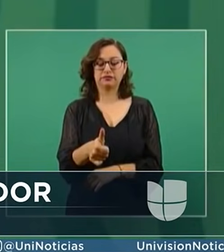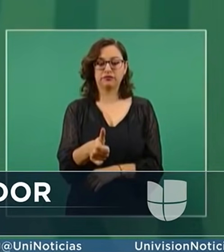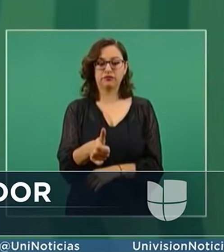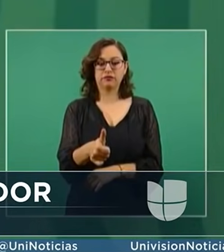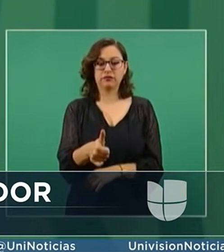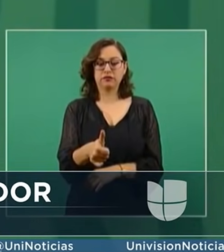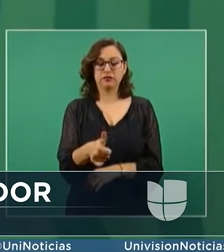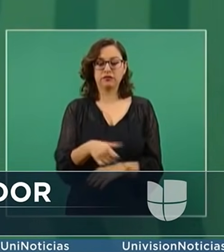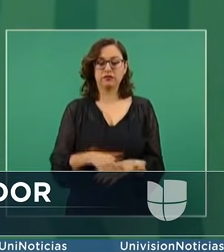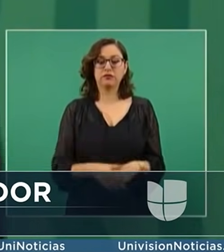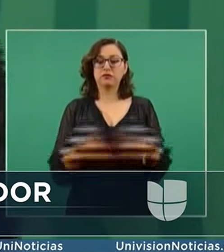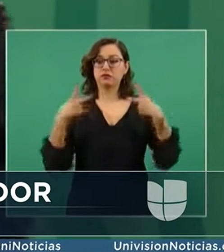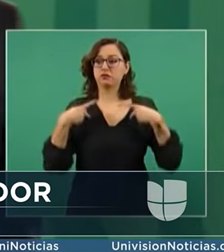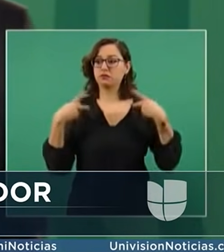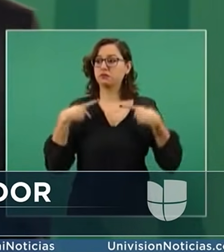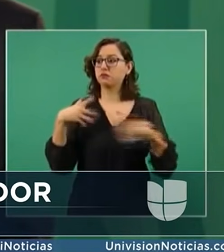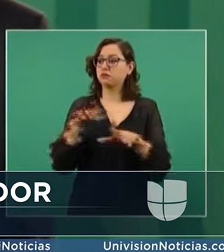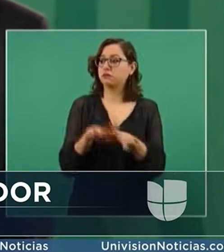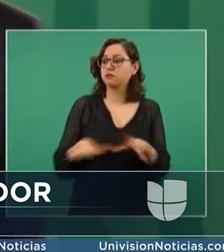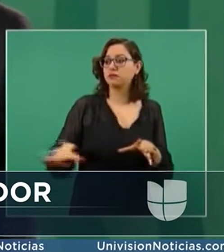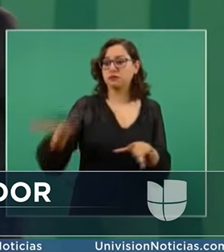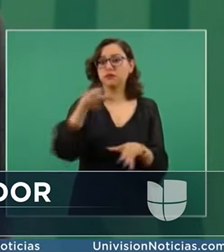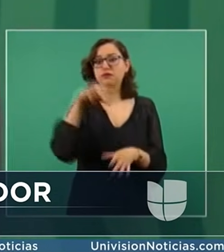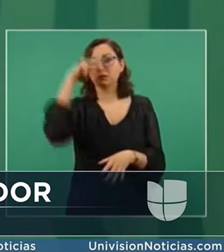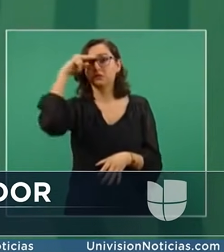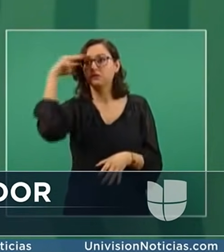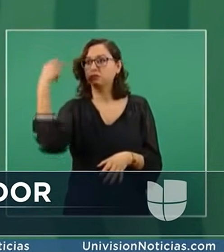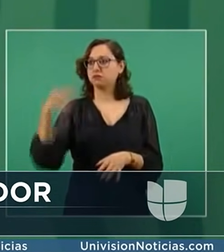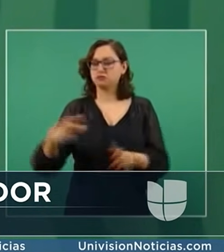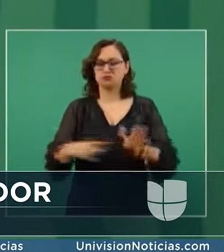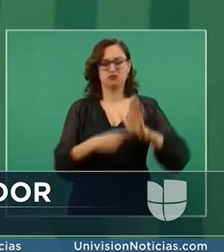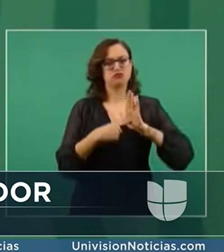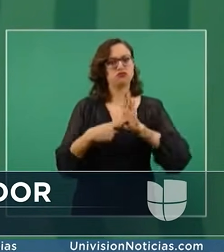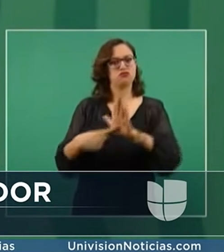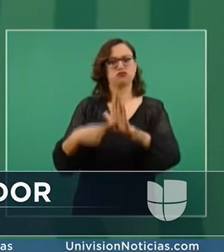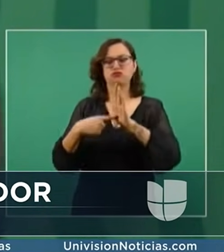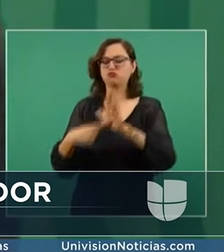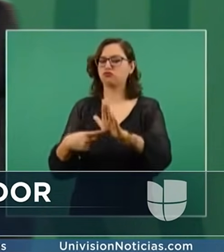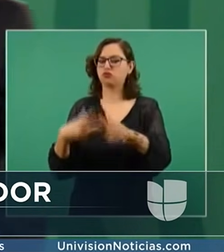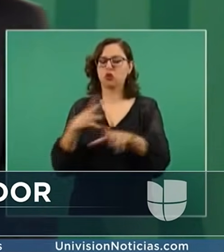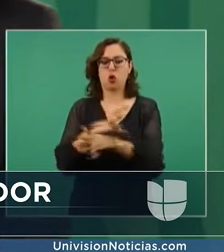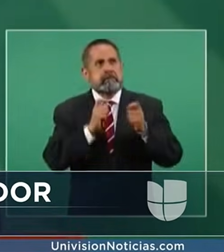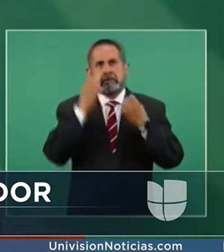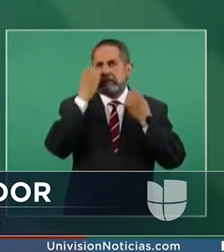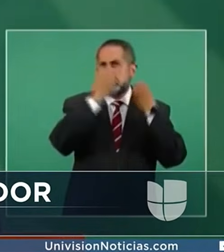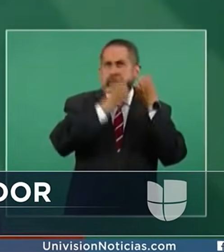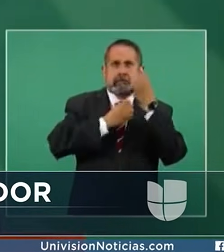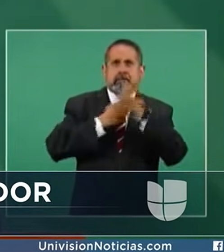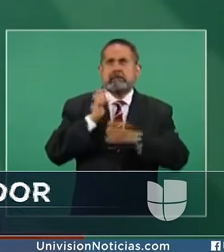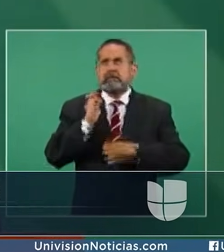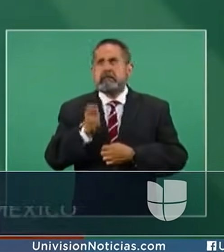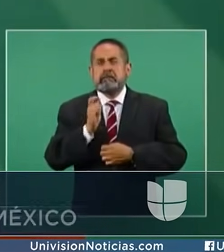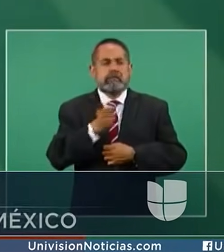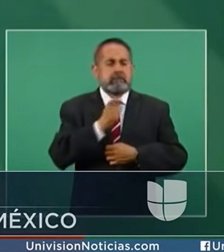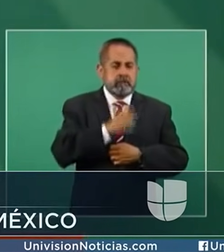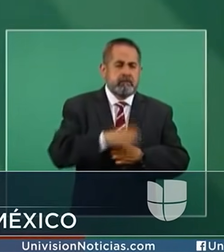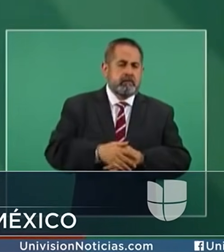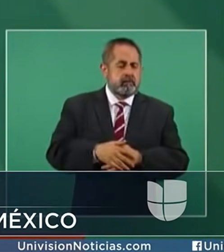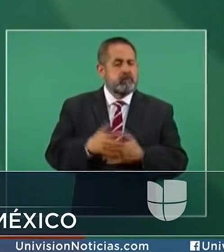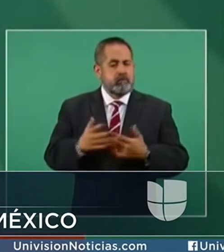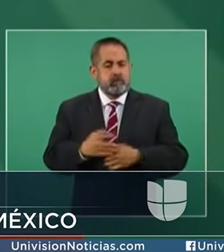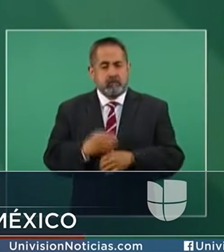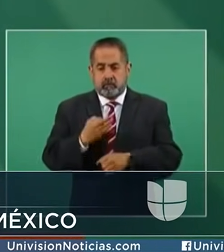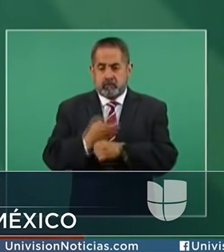El pueblo de México tiene que conocer toda la verdad. Buscando una